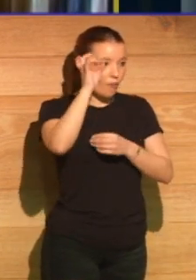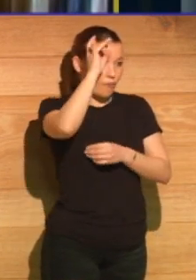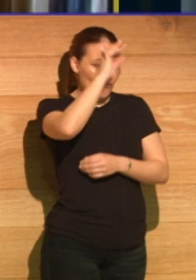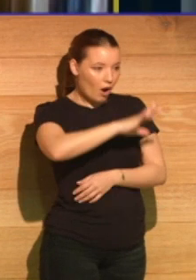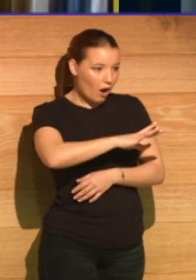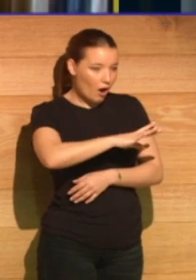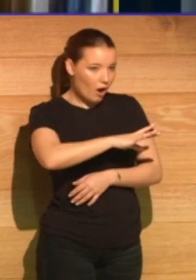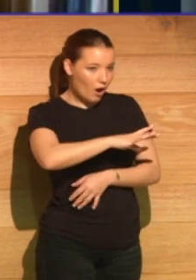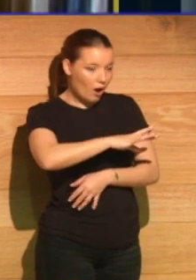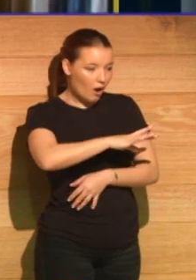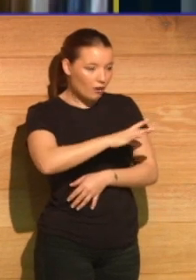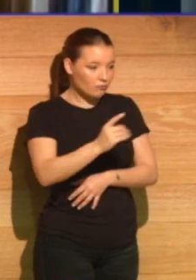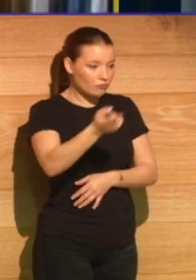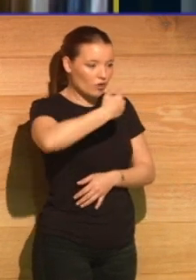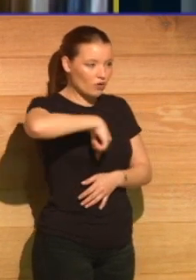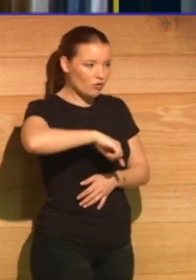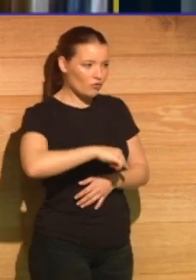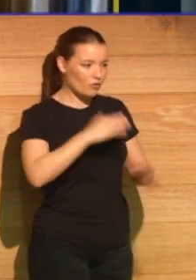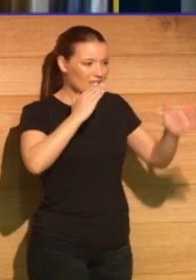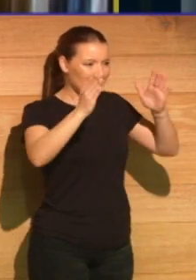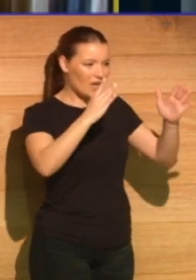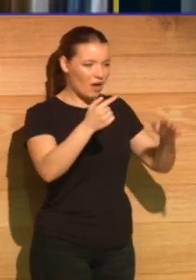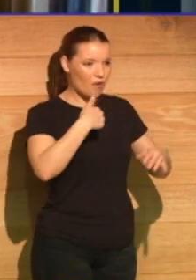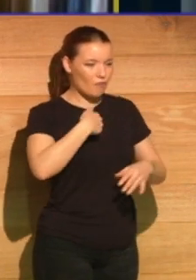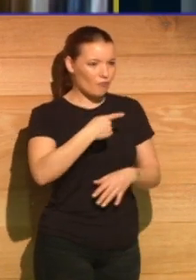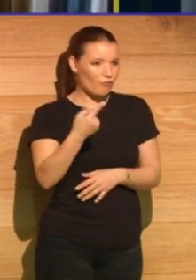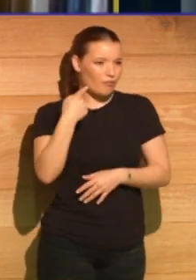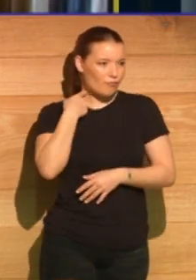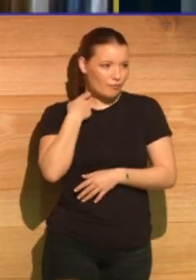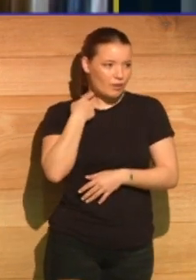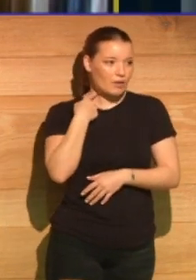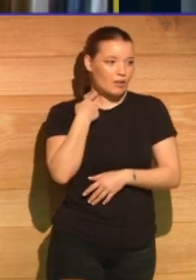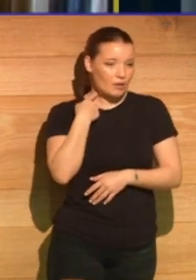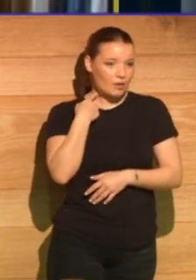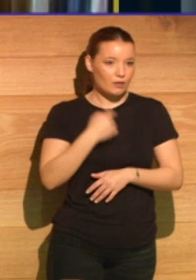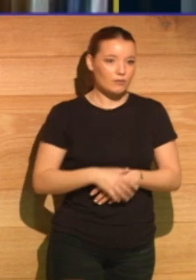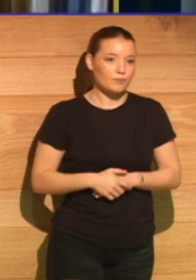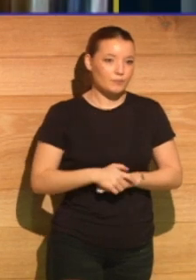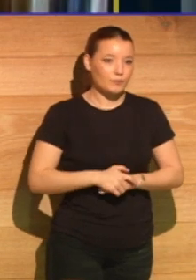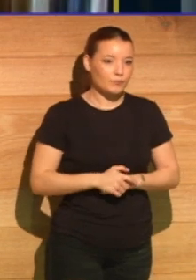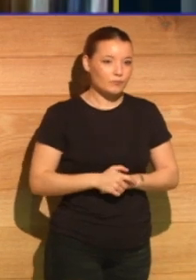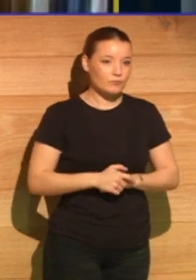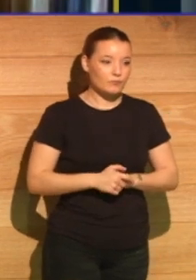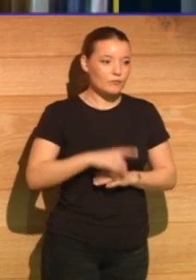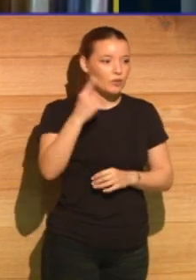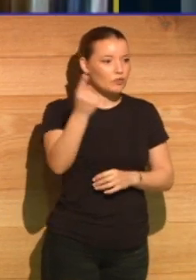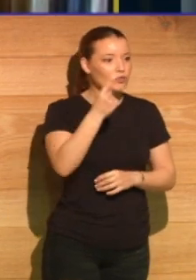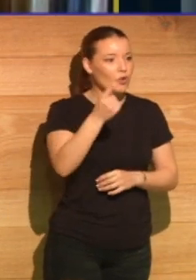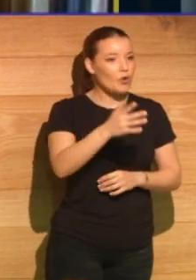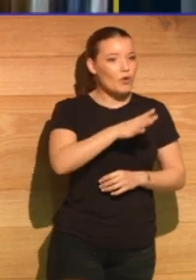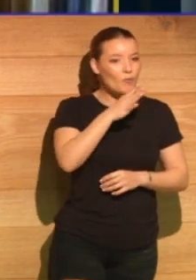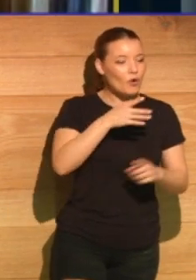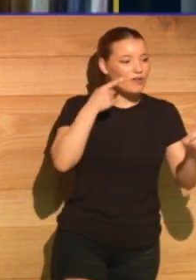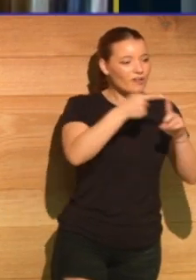tiempo lo que nos hemos estado perdiendo. O sea, es que ya no solo por el hecho de ser referentes por